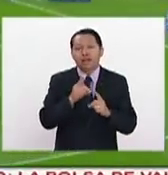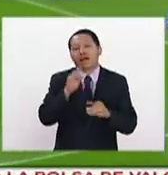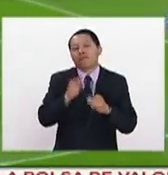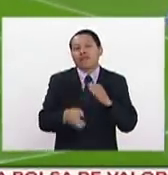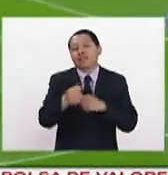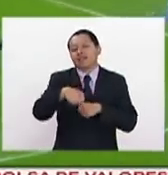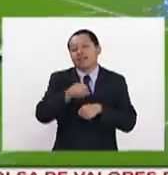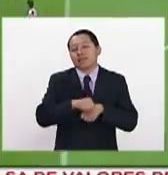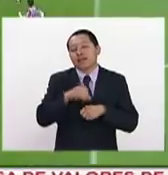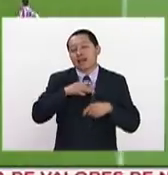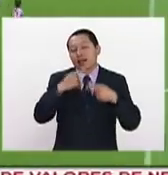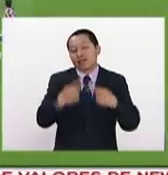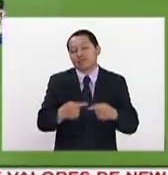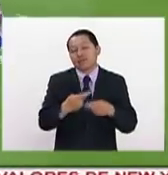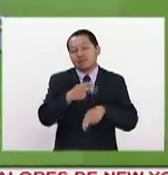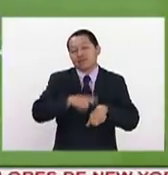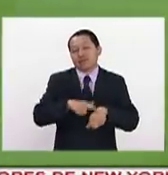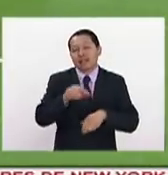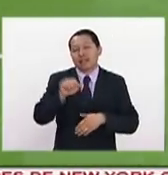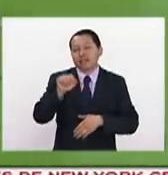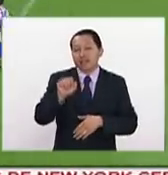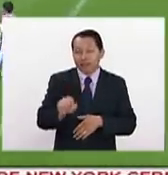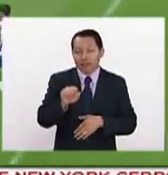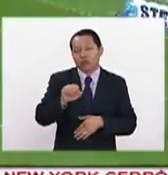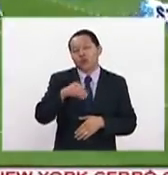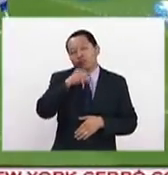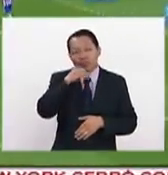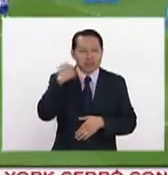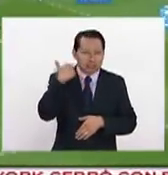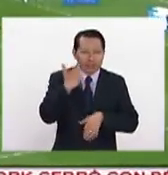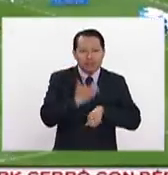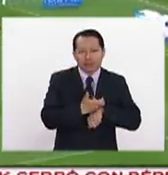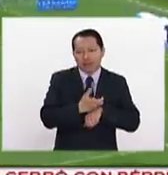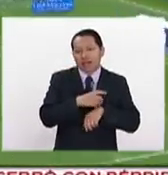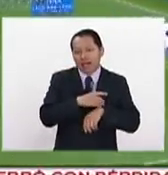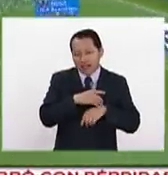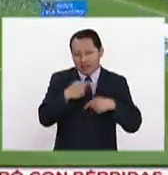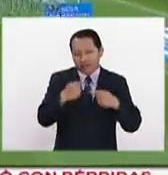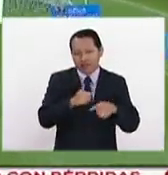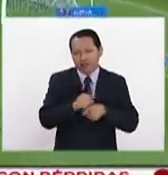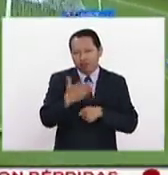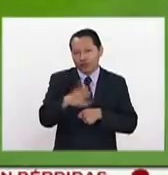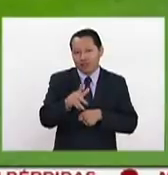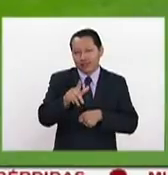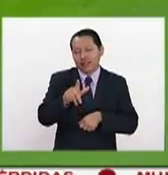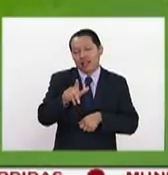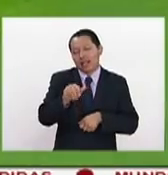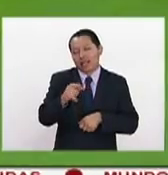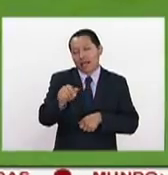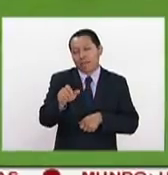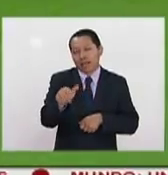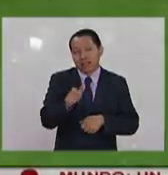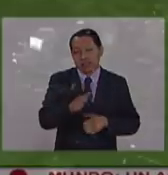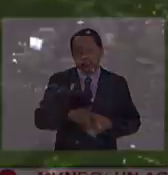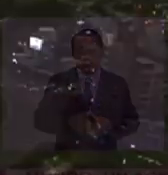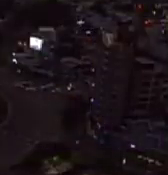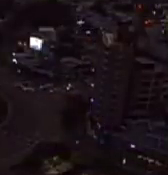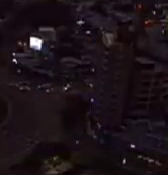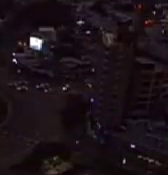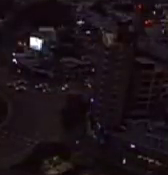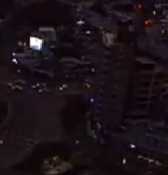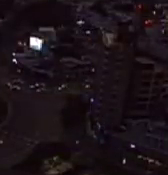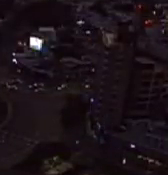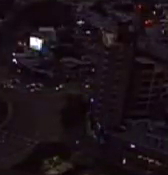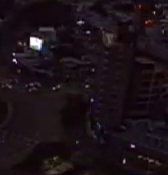de semana del Clásico Nacional, este sábado Chivas y América se enfrentan en la jornada 10 de la Liga MX.